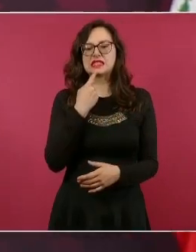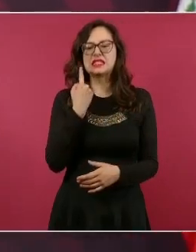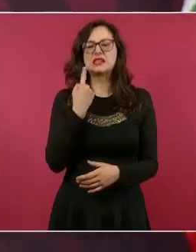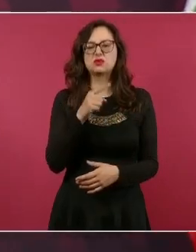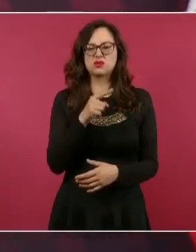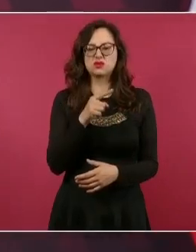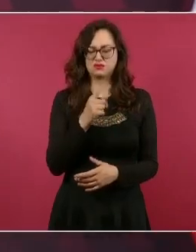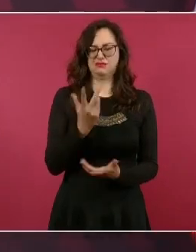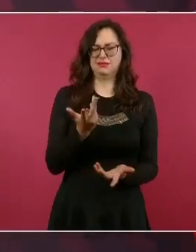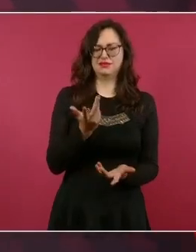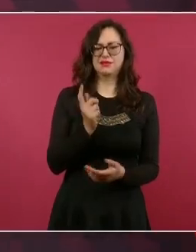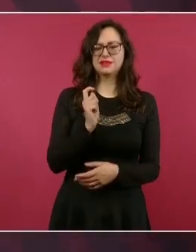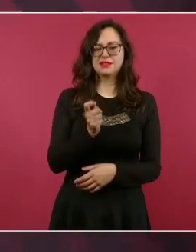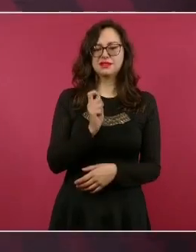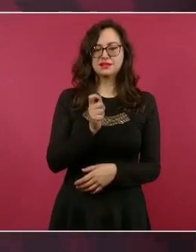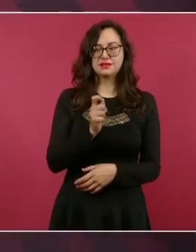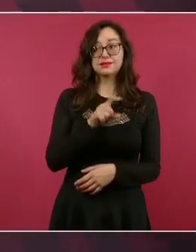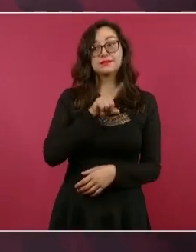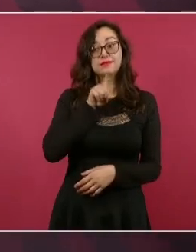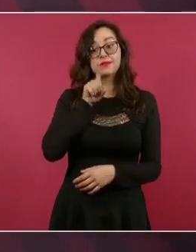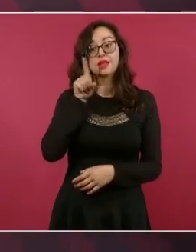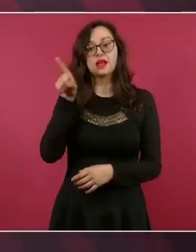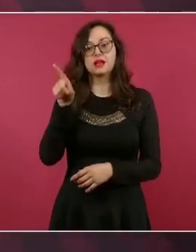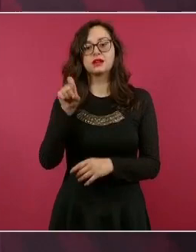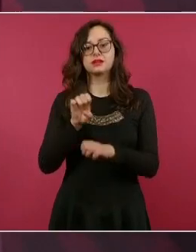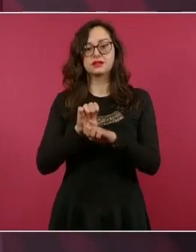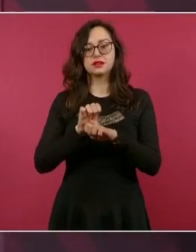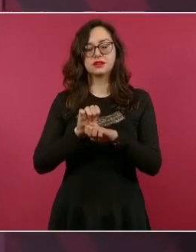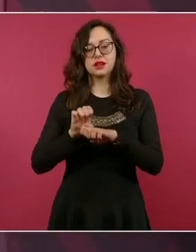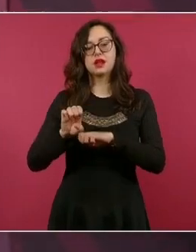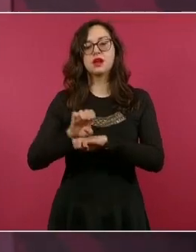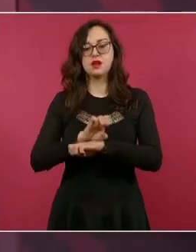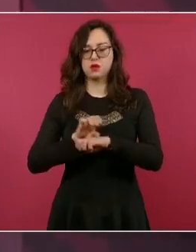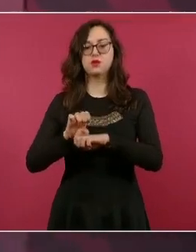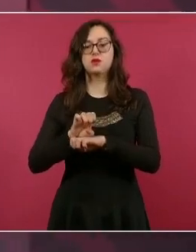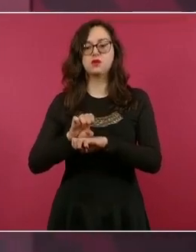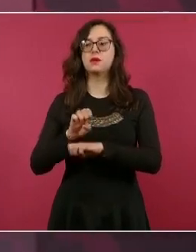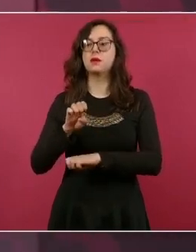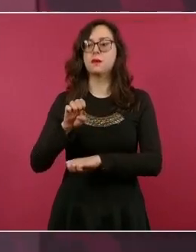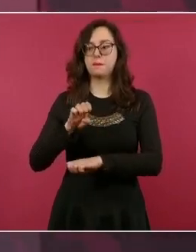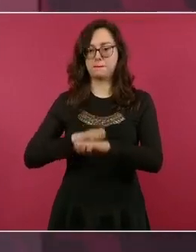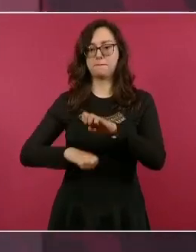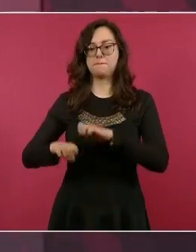autoritarios, por esta toma, el asalto a nuestra embajada